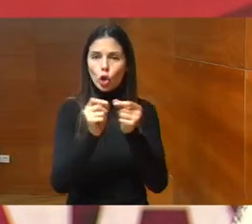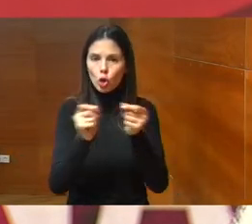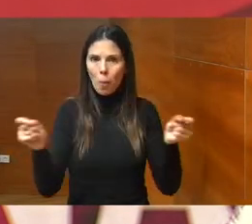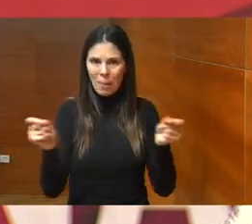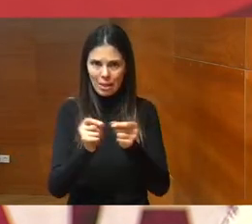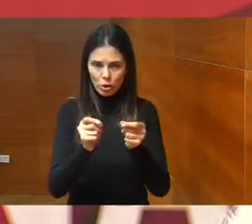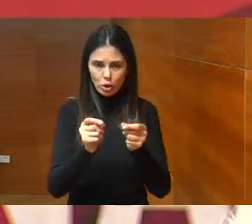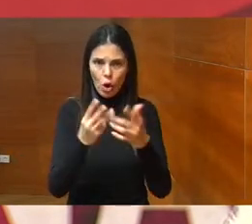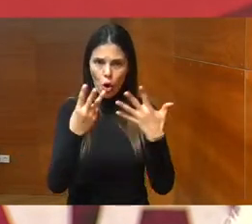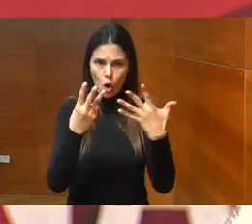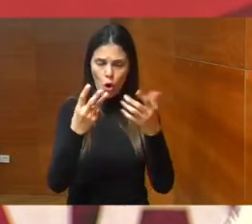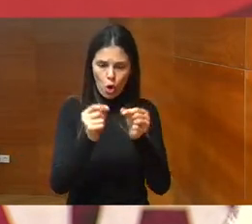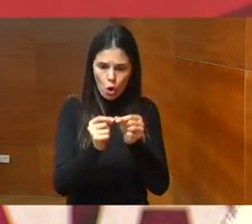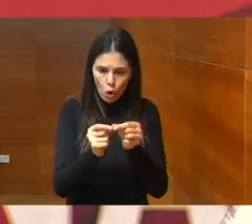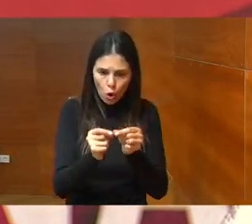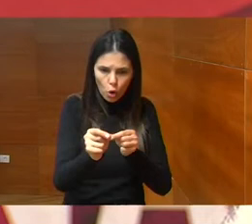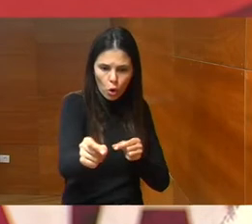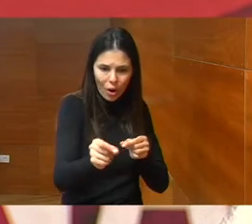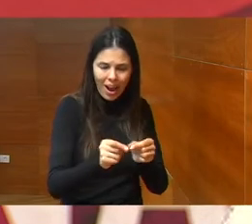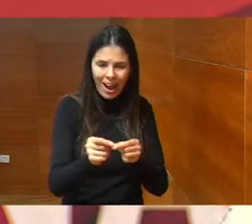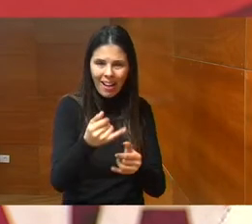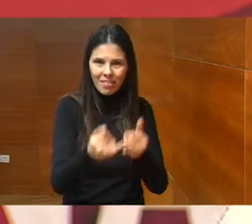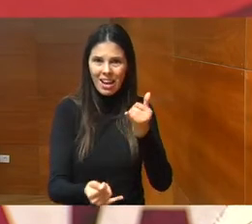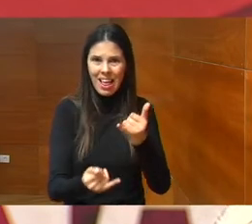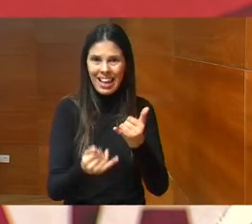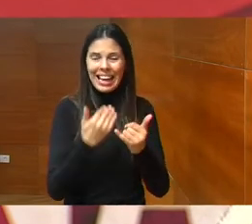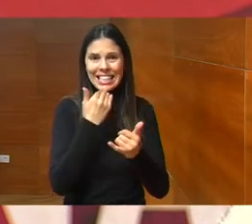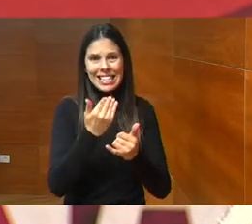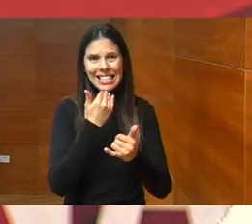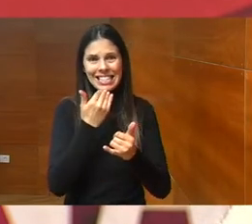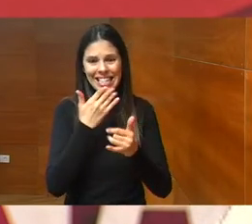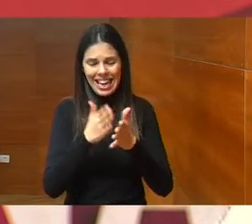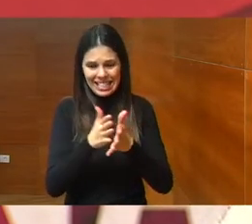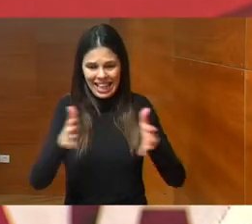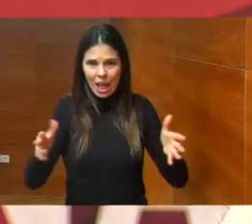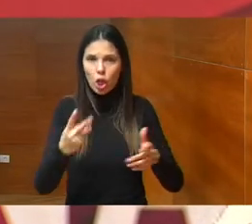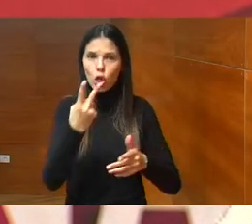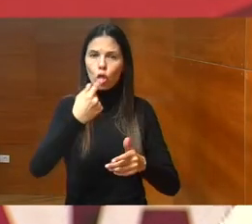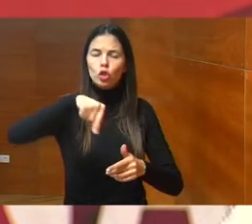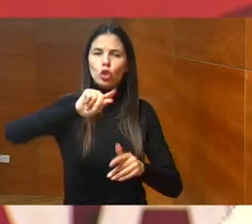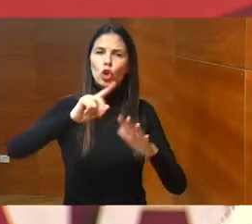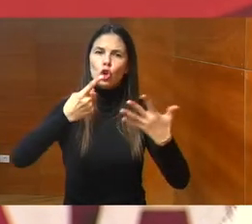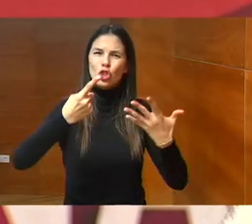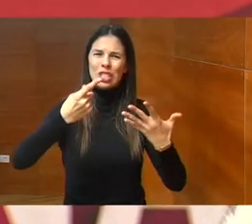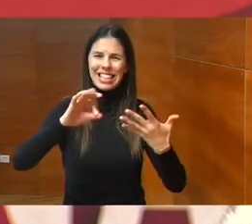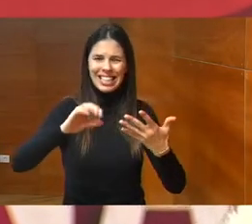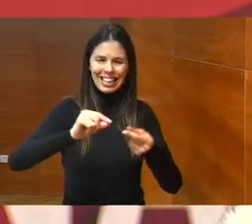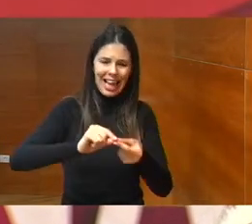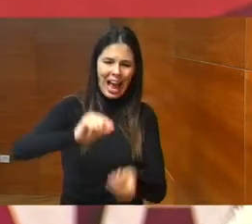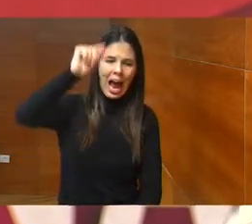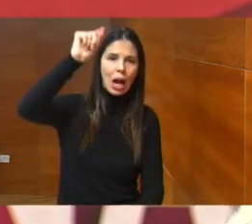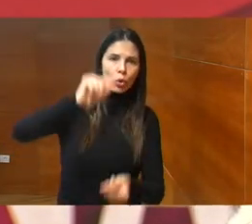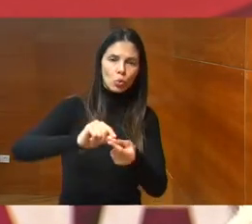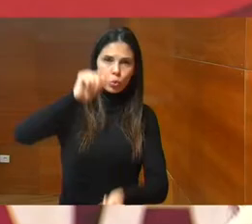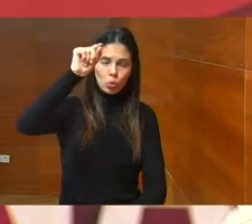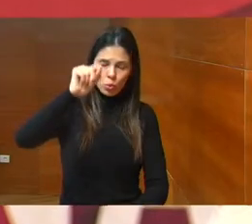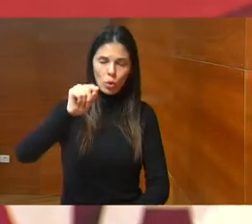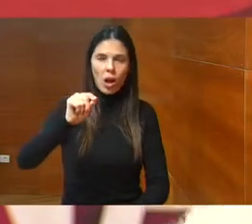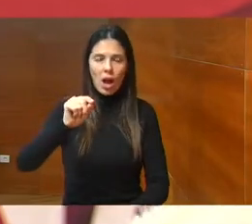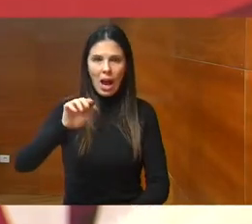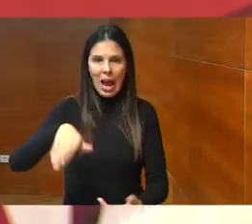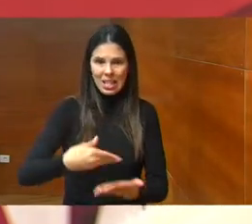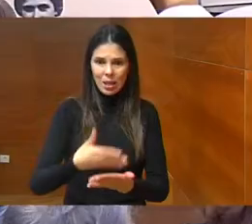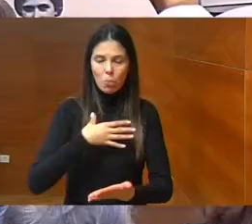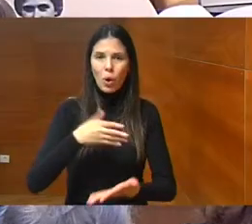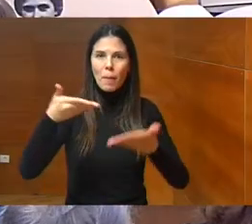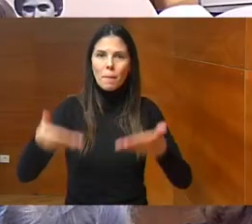longitud de una envergadura alarde casi 10 metros 60 de altura pudiendo Elevar